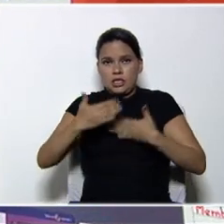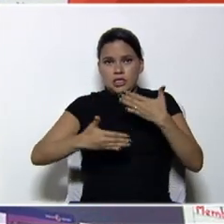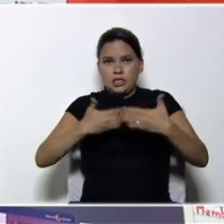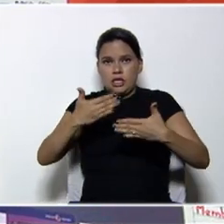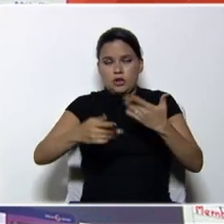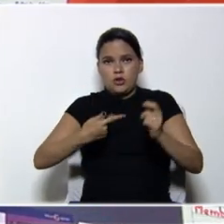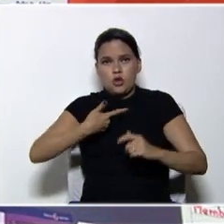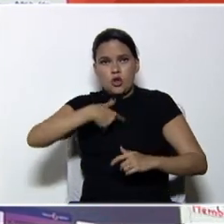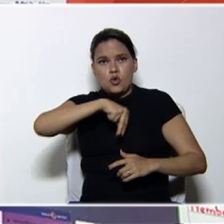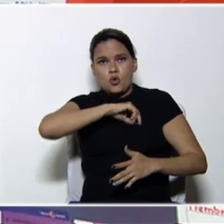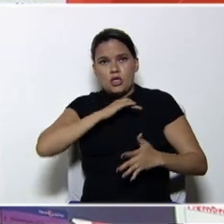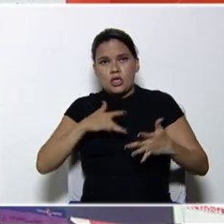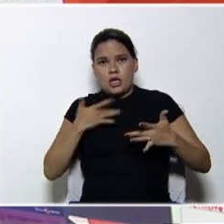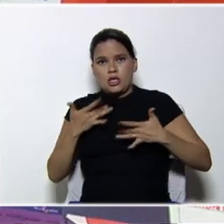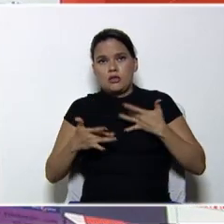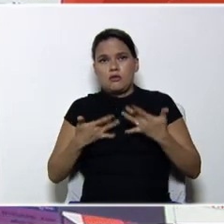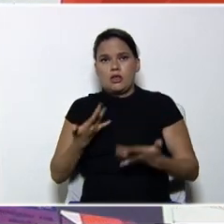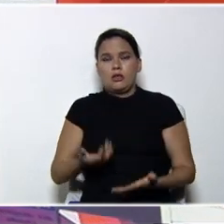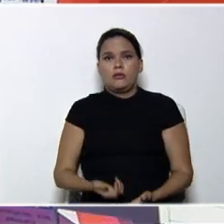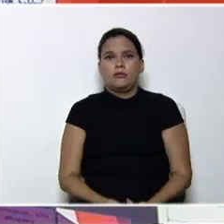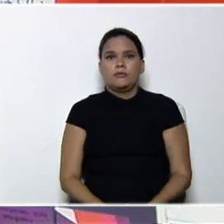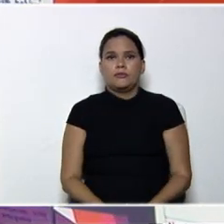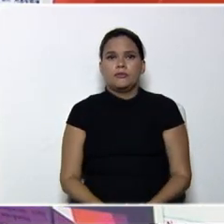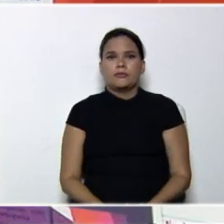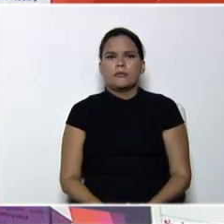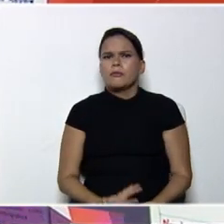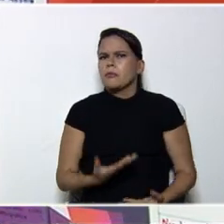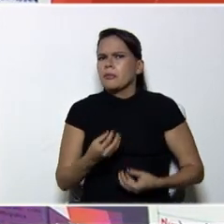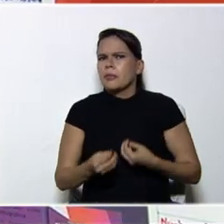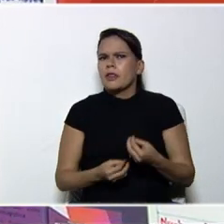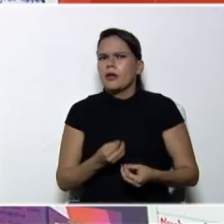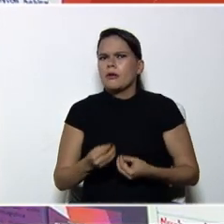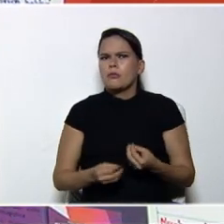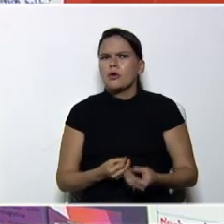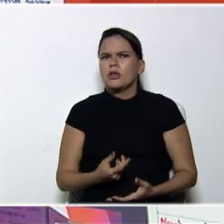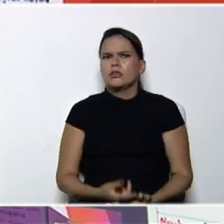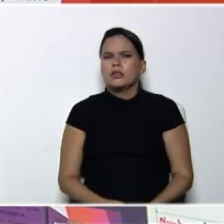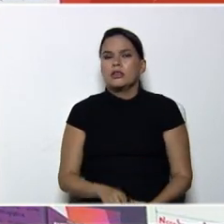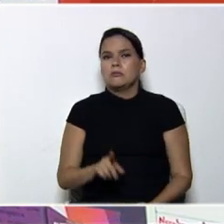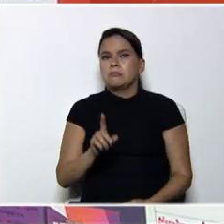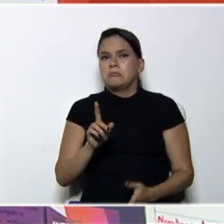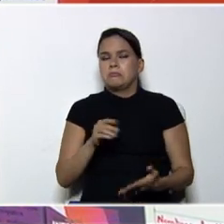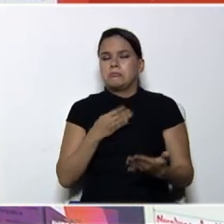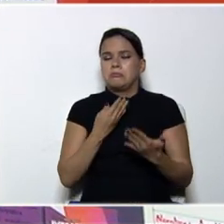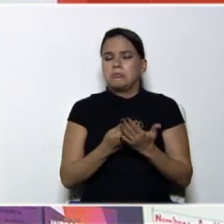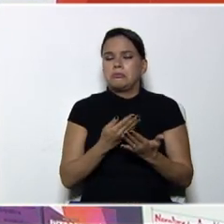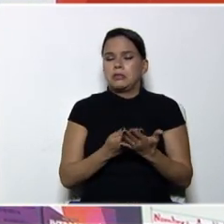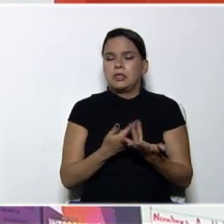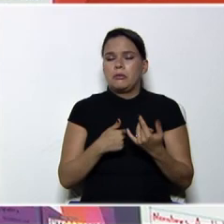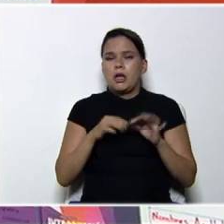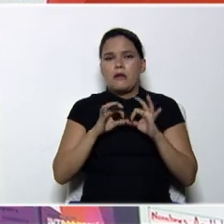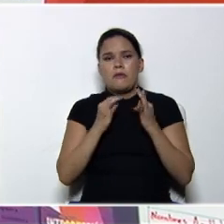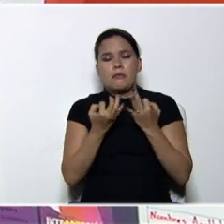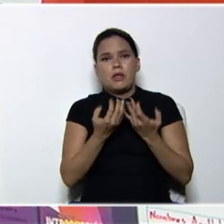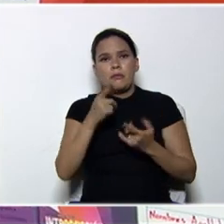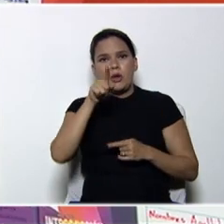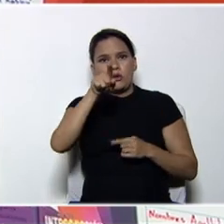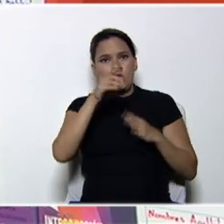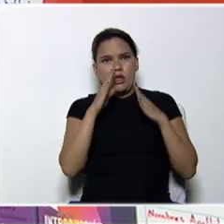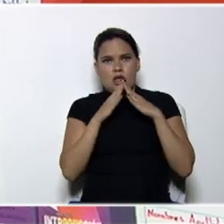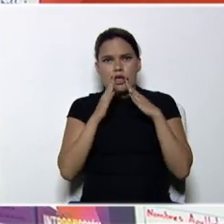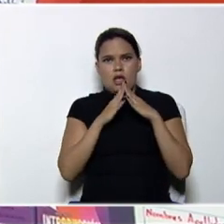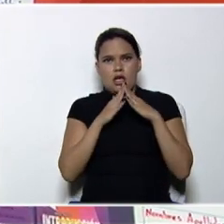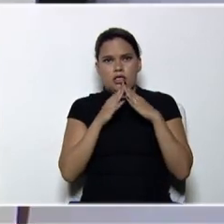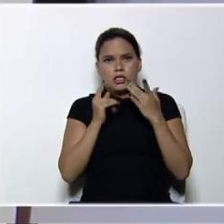de este nuevo año escolar, ¿verdad? Entonces, ¿qué vamos a hacer? Bueno, les hago la siguiente propuesta para la familia y para ustedes allá en casa. Vamos a